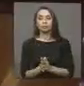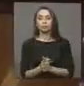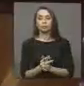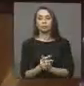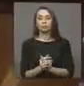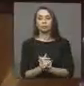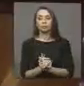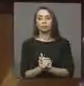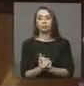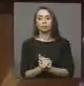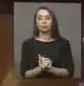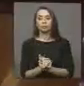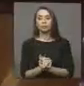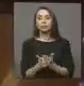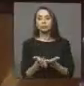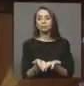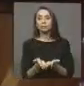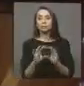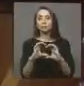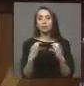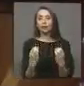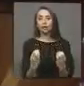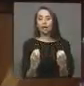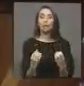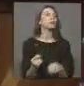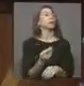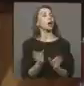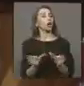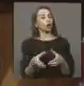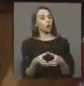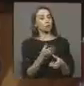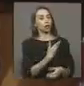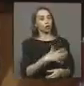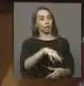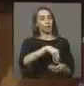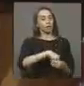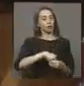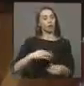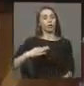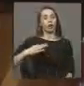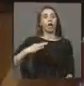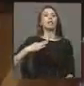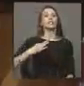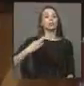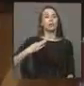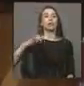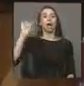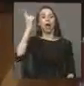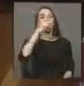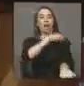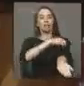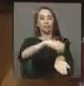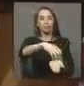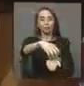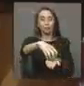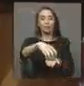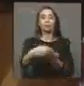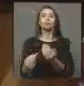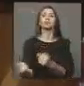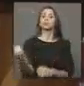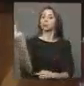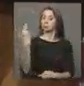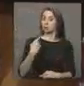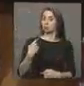Bien. Honorable Cámara, la Comisión de Gobierno Interior, Nacionalidad, Ciudadanía y Regionalización me ha